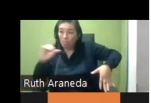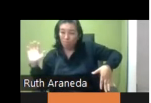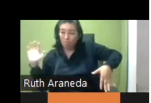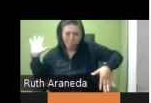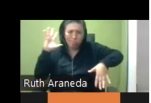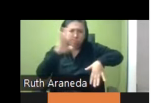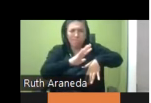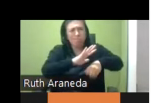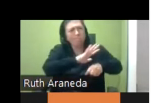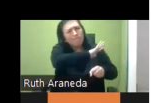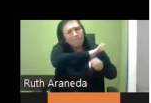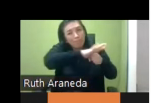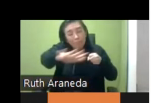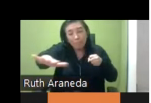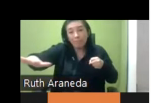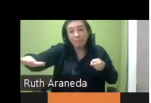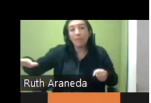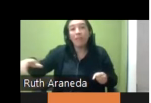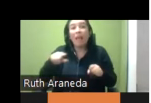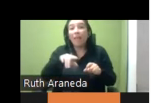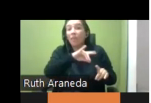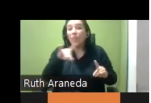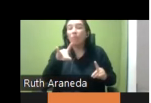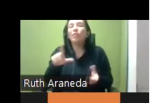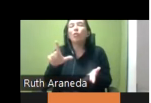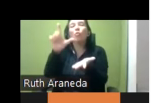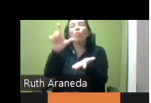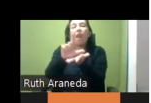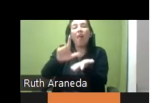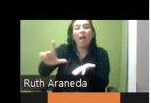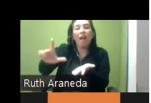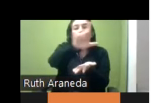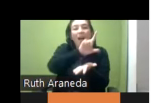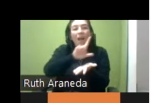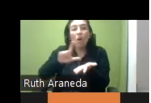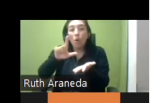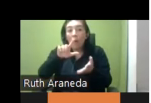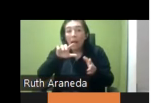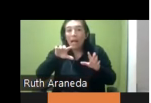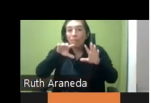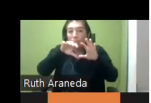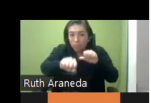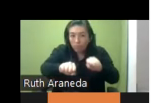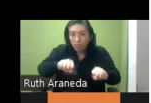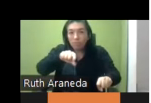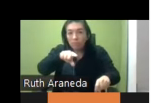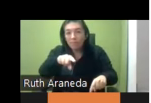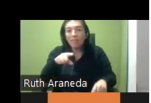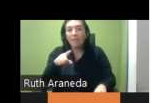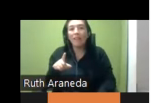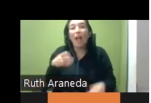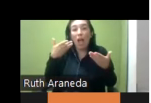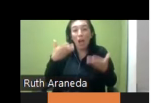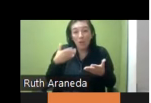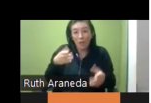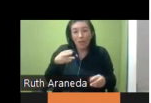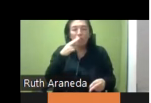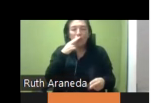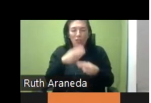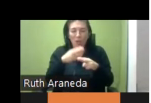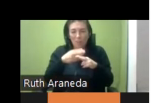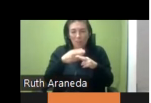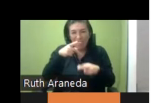sistema de asentamiento sobre un lago, el lago Texcoco, en lo que actualmente es el Distrito Federal en